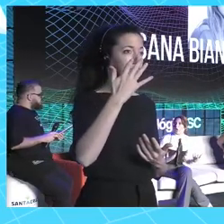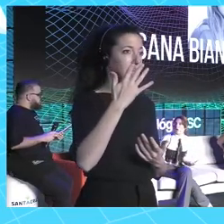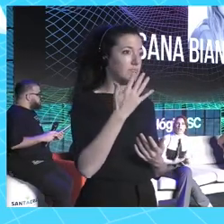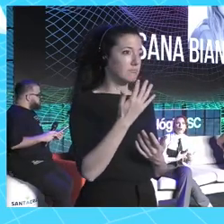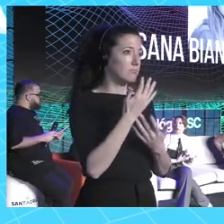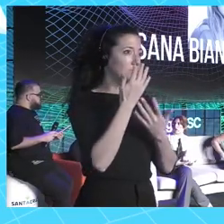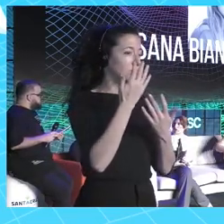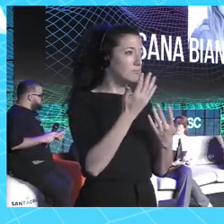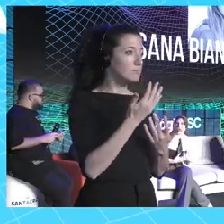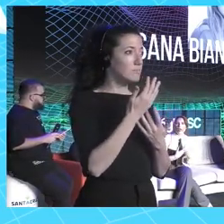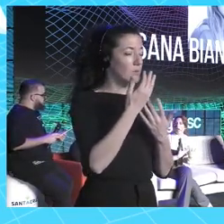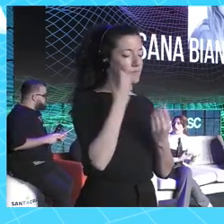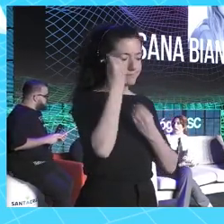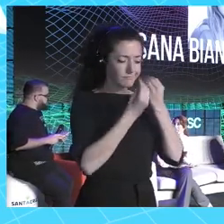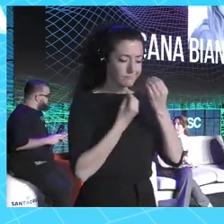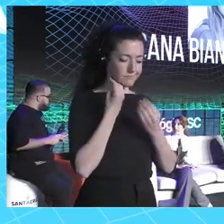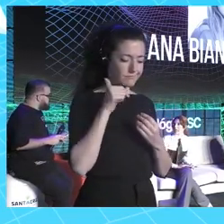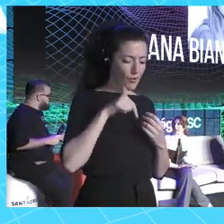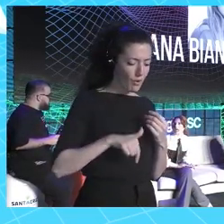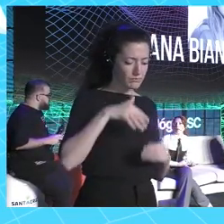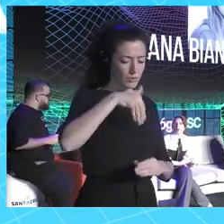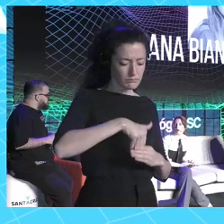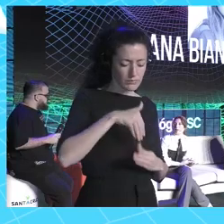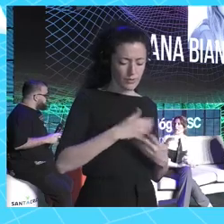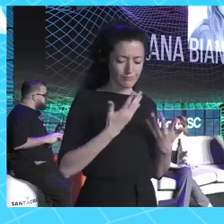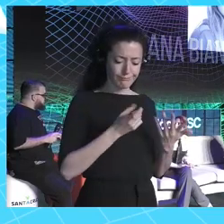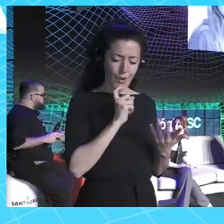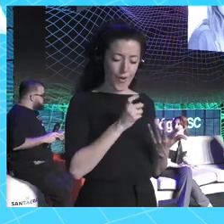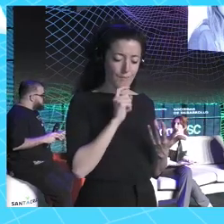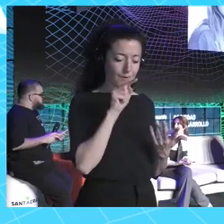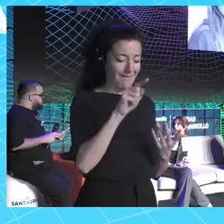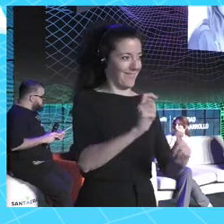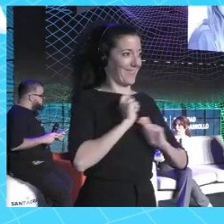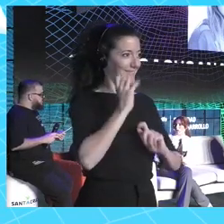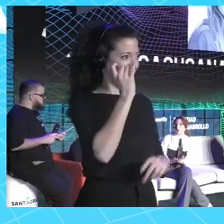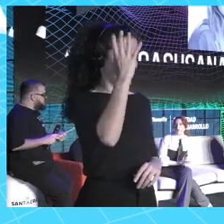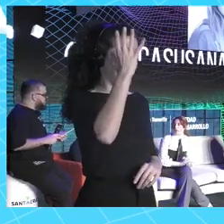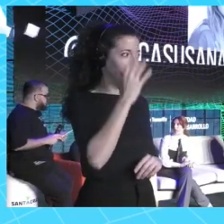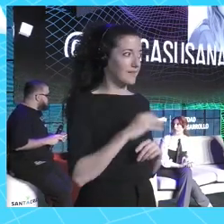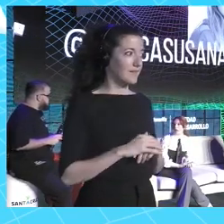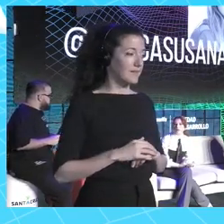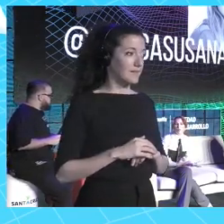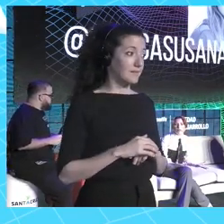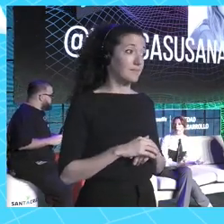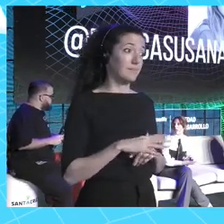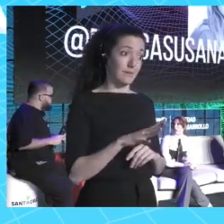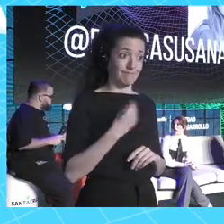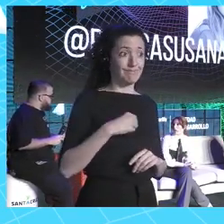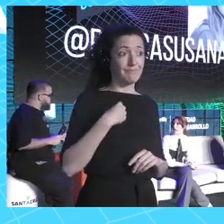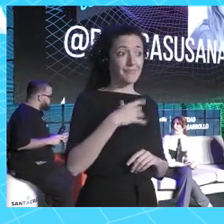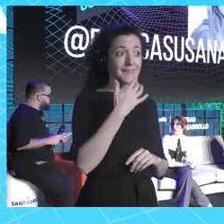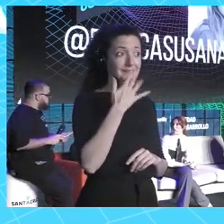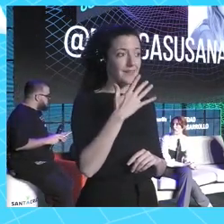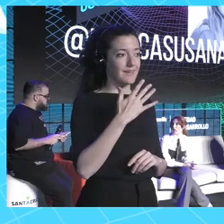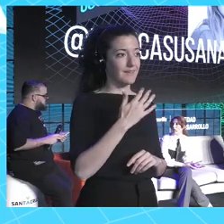que a lo mejor no se te han ocurrido ese día etcétera etcétera el problema viene cuando como tú comentabas pervertimos